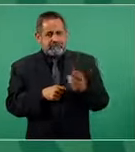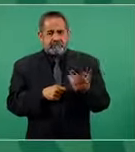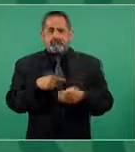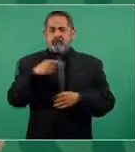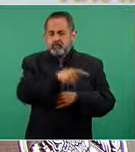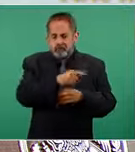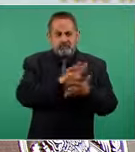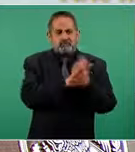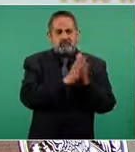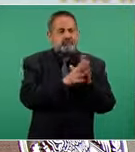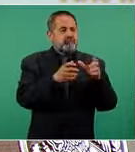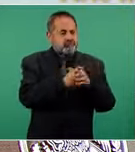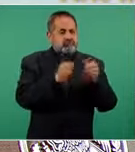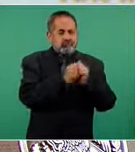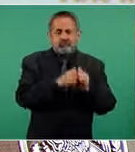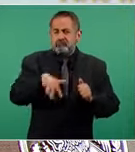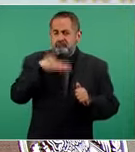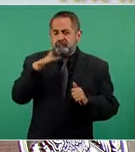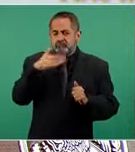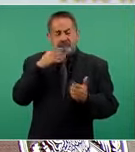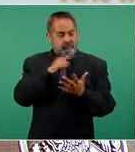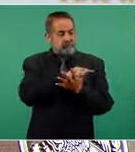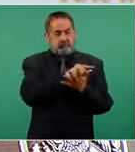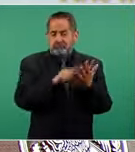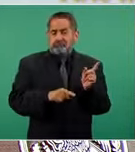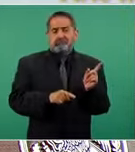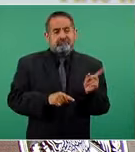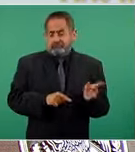actores cómplices de la corrupción.